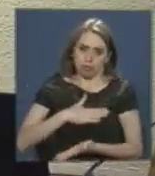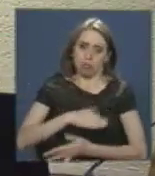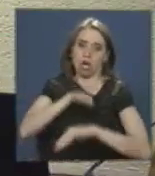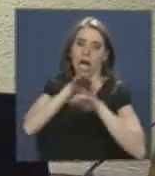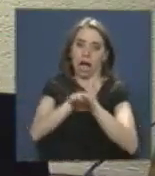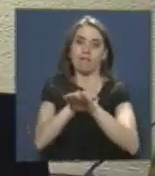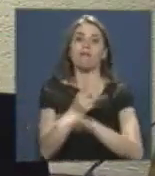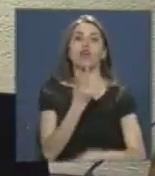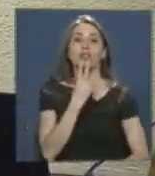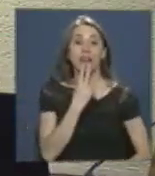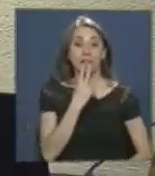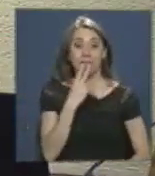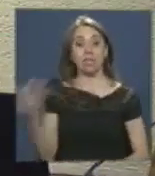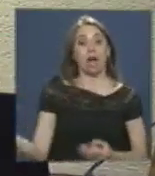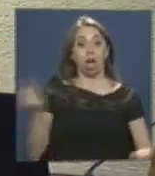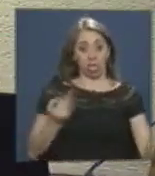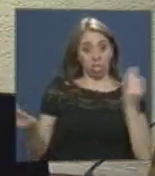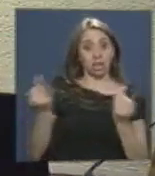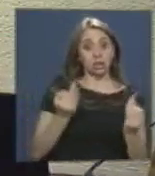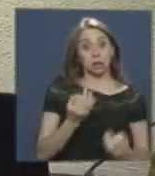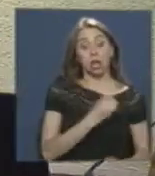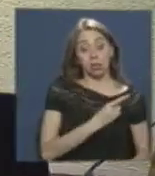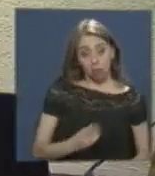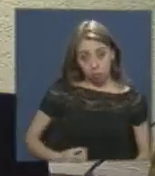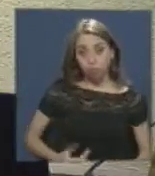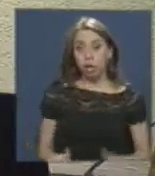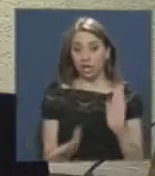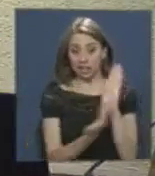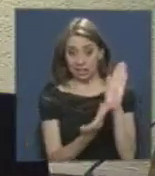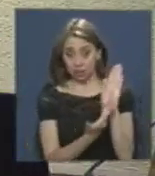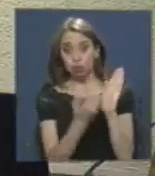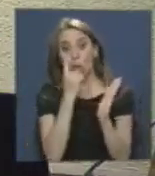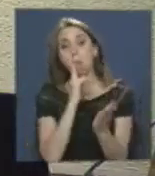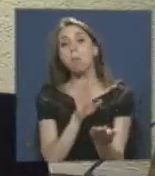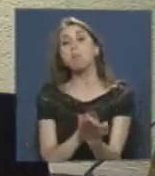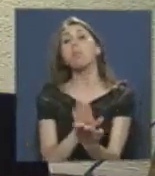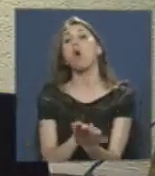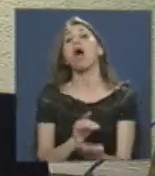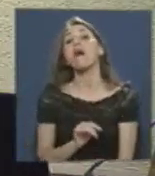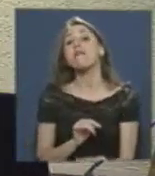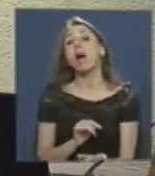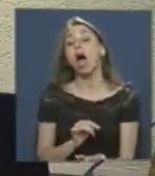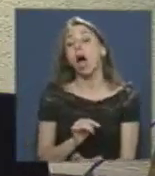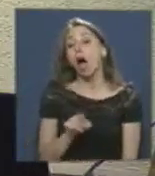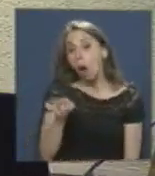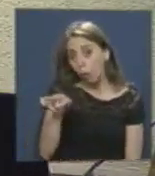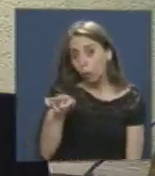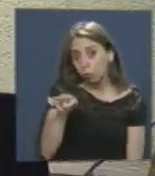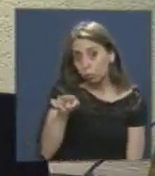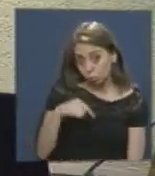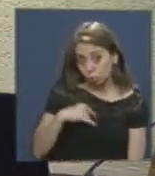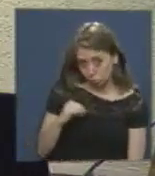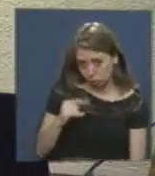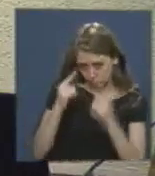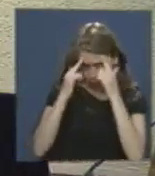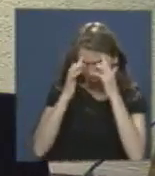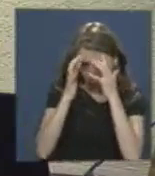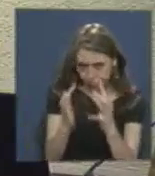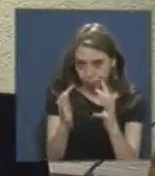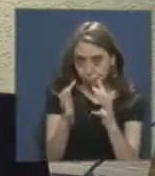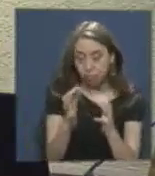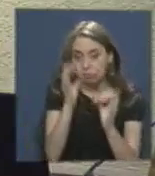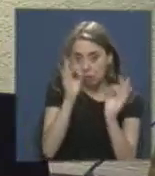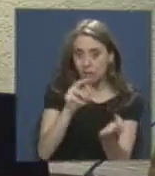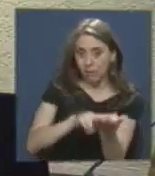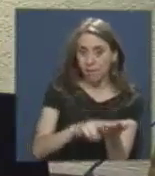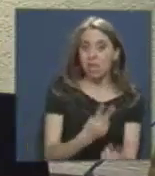esto es una prueba de la disposición a jugarse por la vida